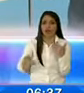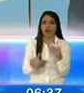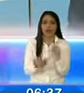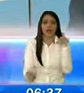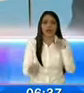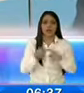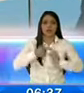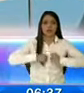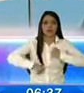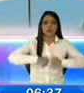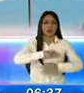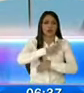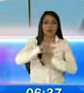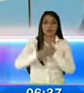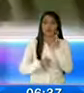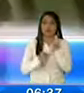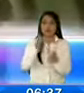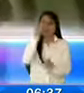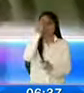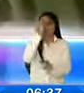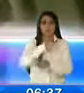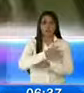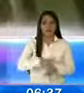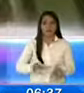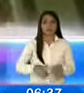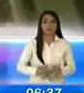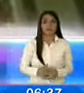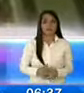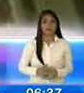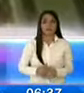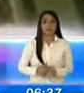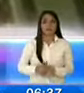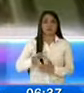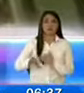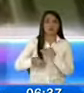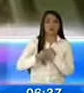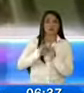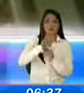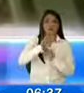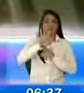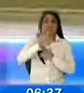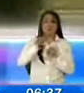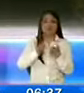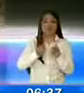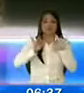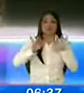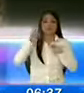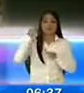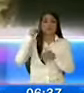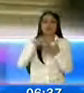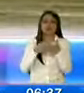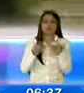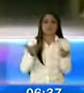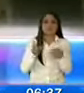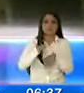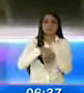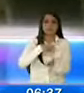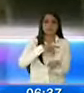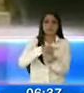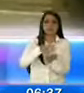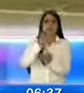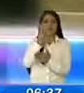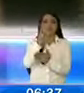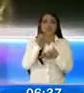absolutamente todas las personas a esto se suman 25 puntos 7 millones de dólares correspondientes al pago de